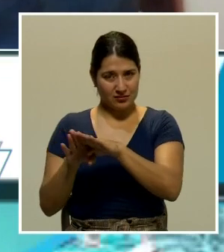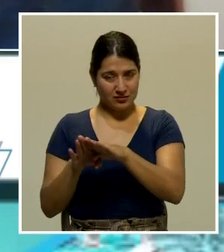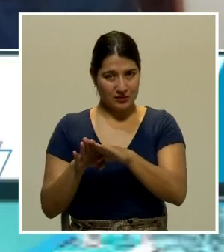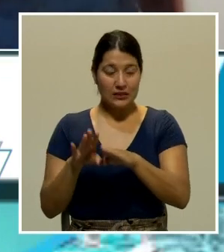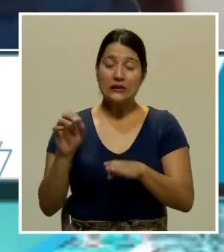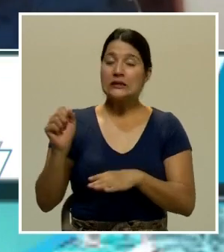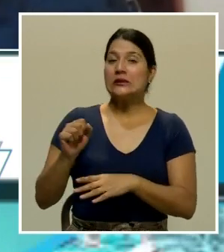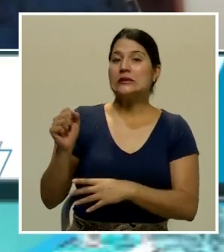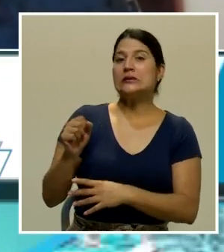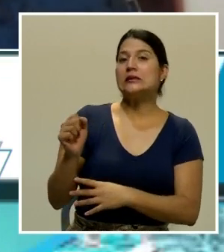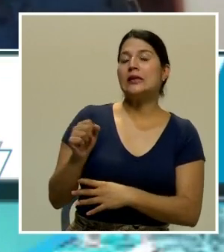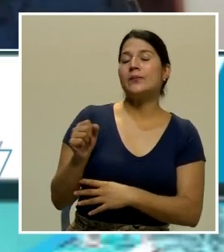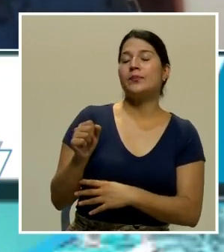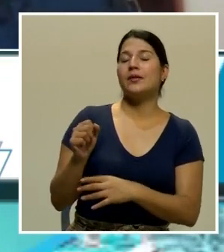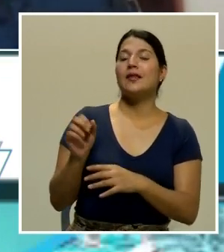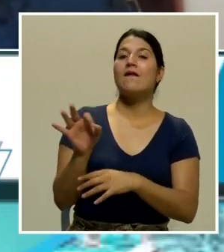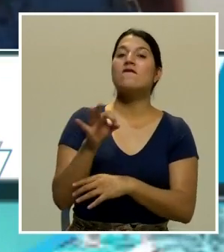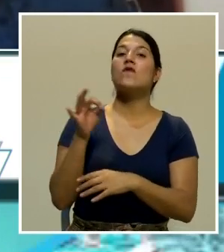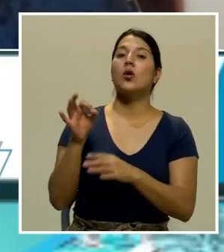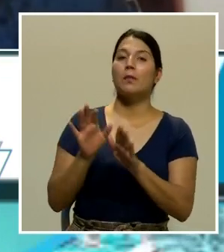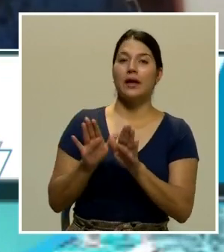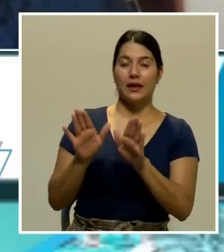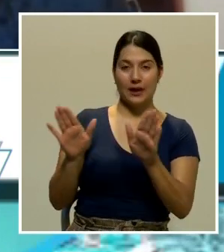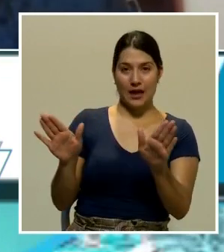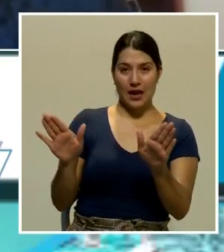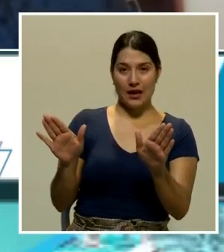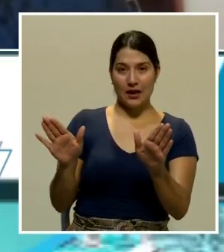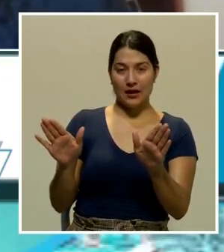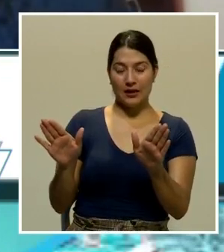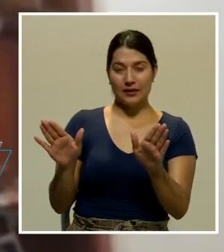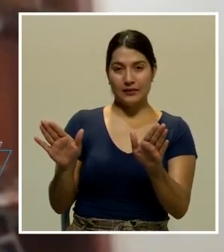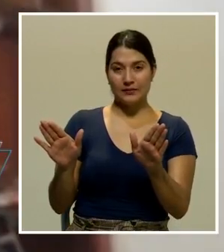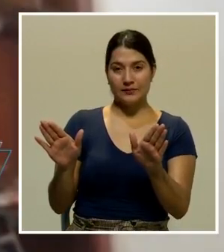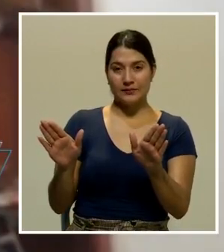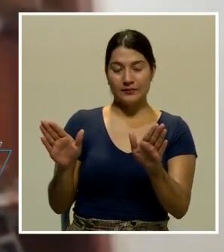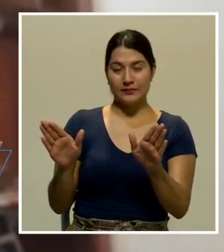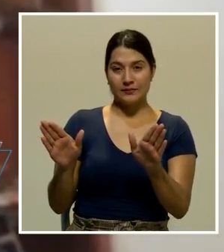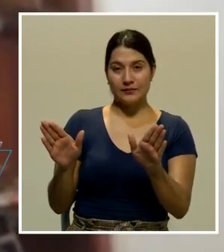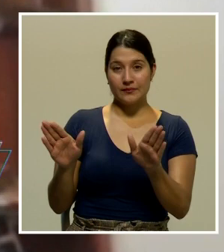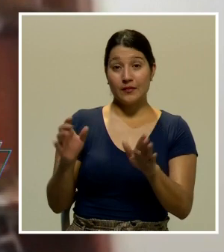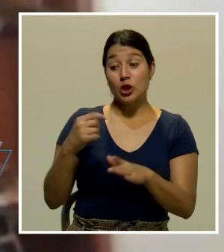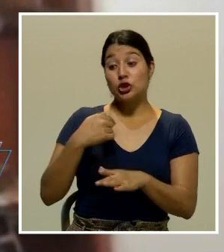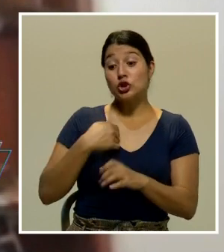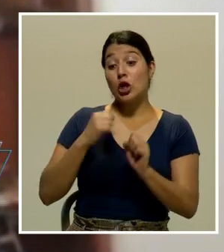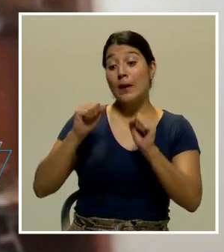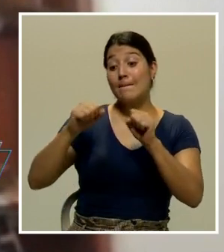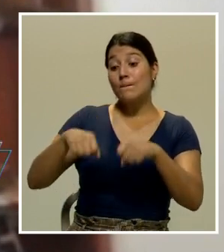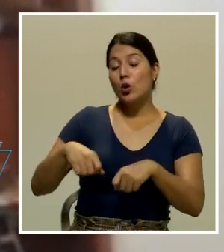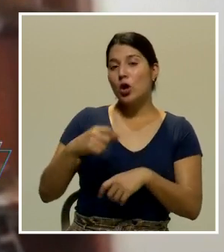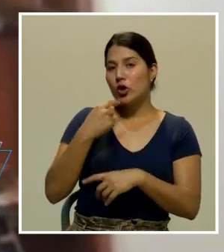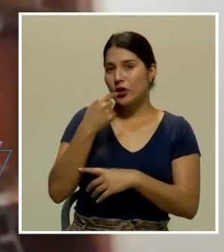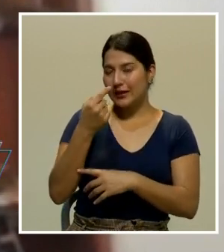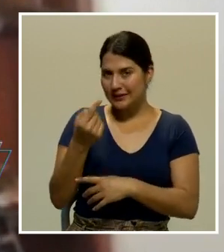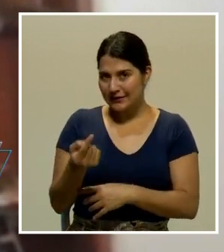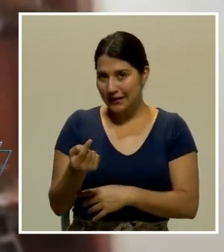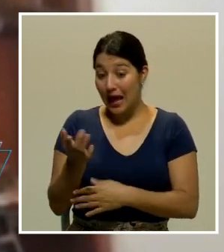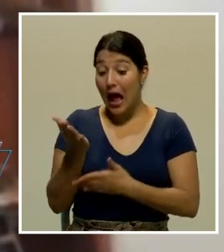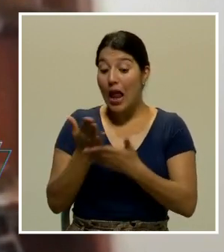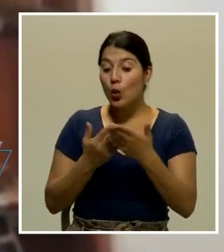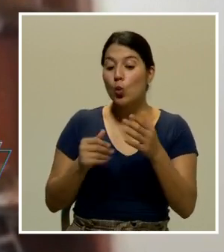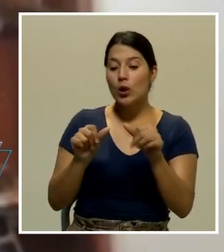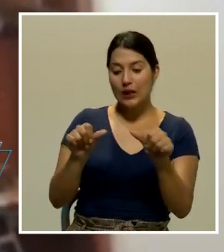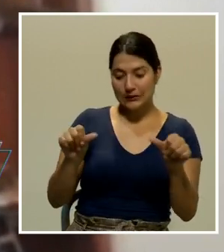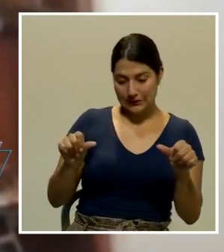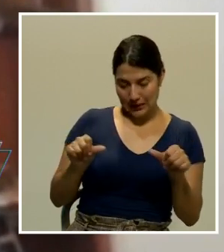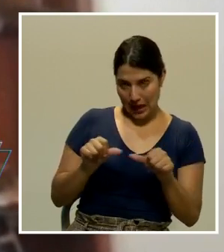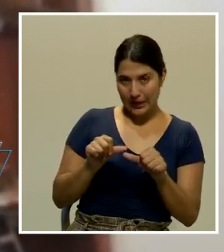Sí, don Ernesto, en términos generales, lo que yo le podría decir es que hay sectores de la economía que sí